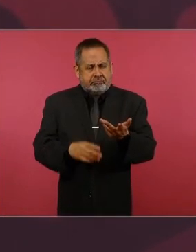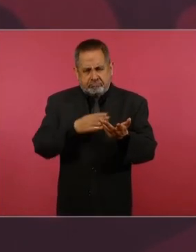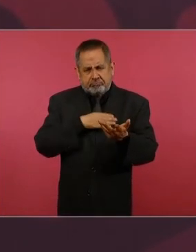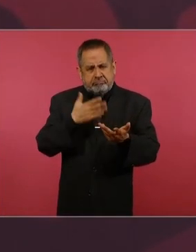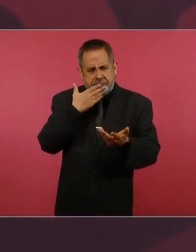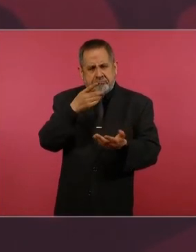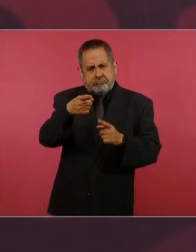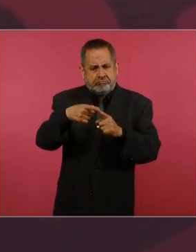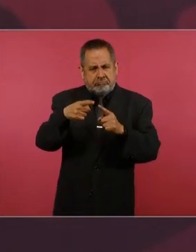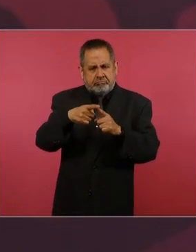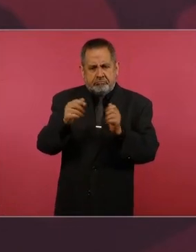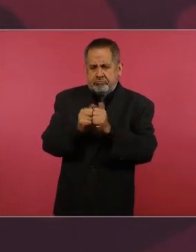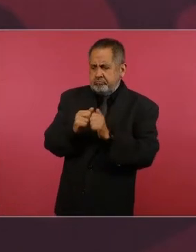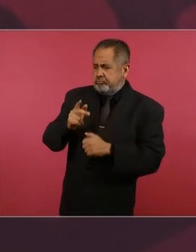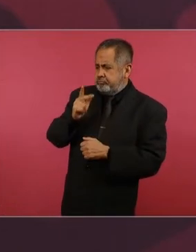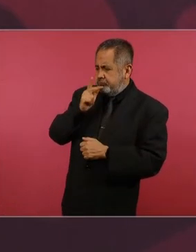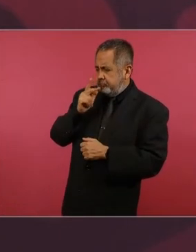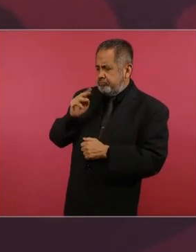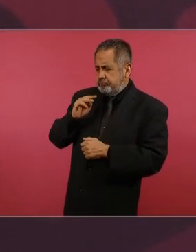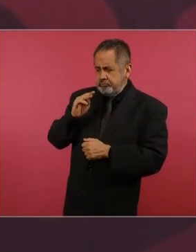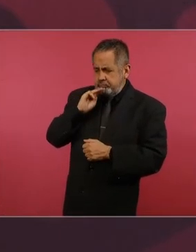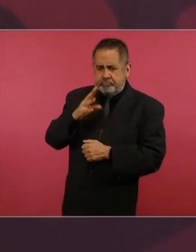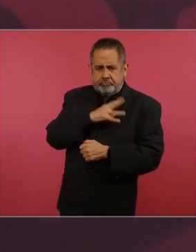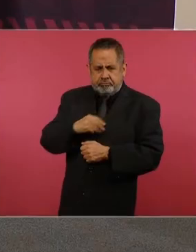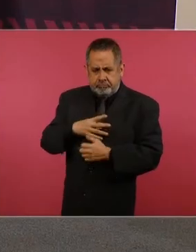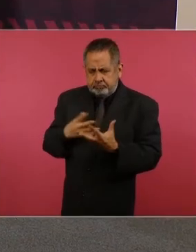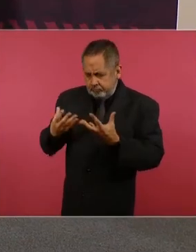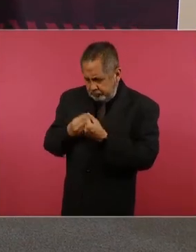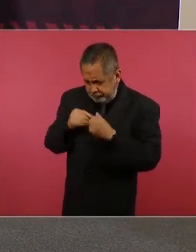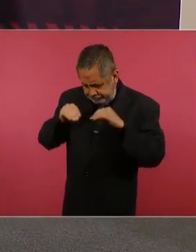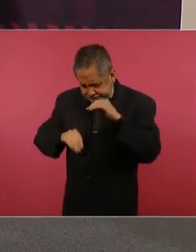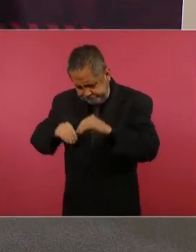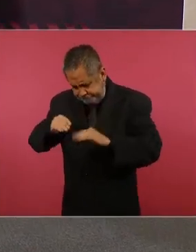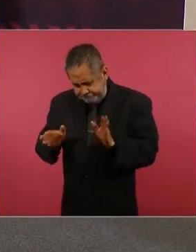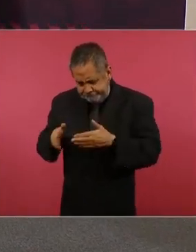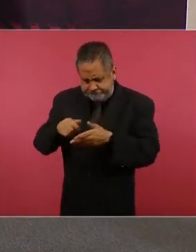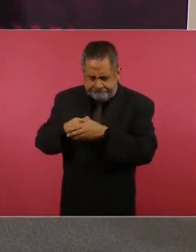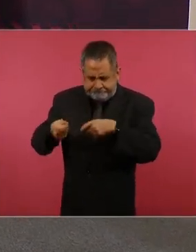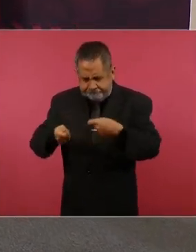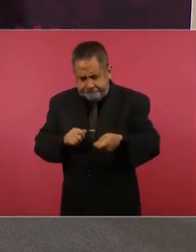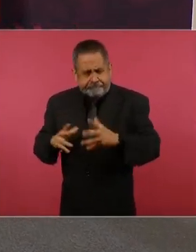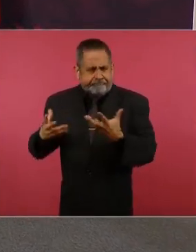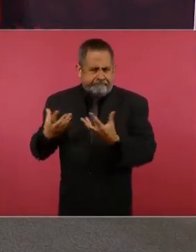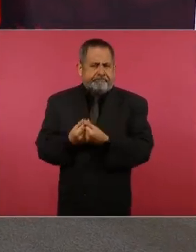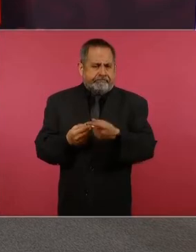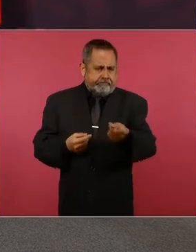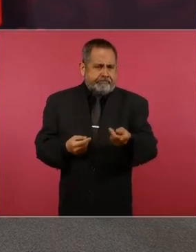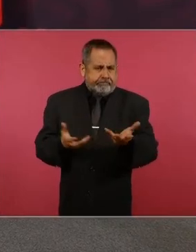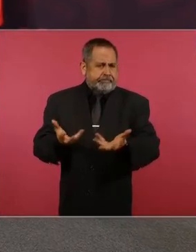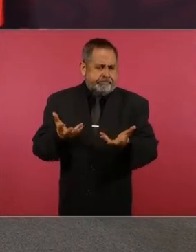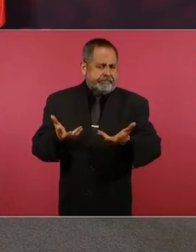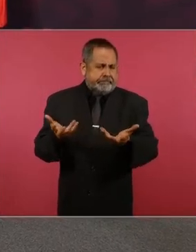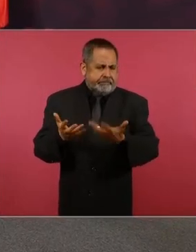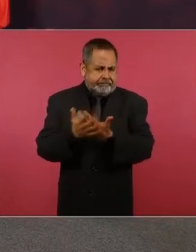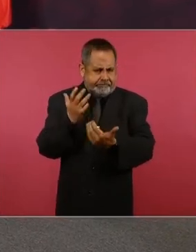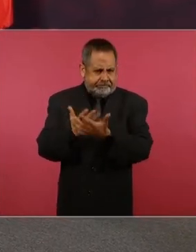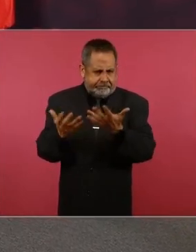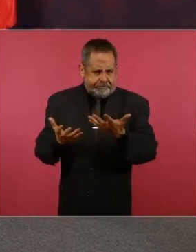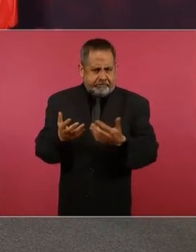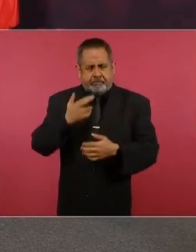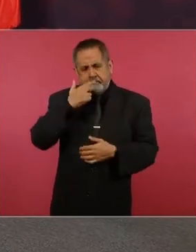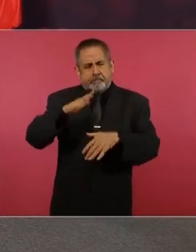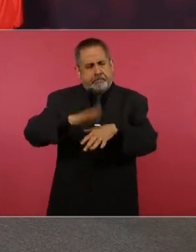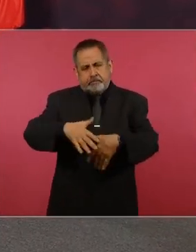tarea con los hijos. ¿Sí? Hijas, hijos, hacer la cajita. Eso es más